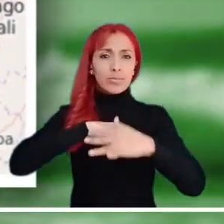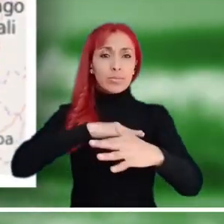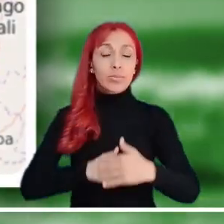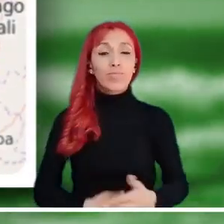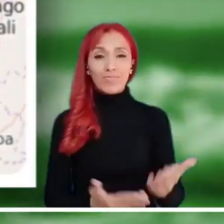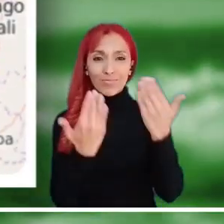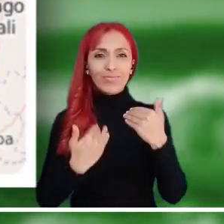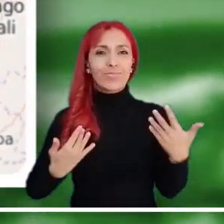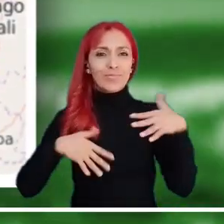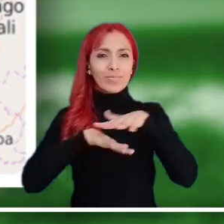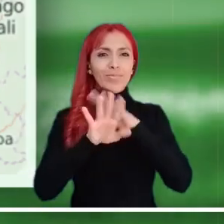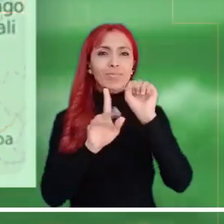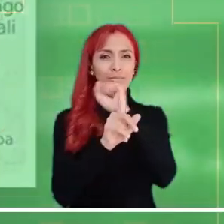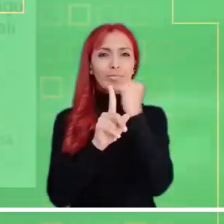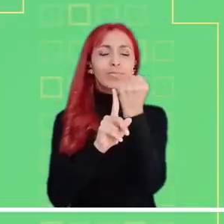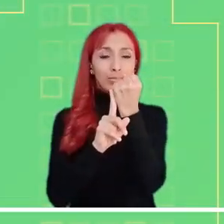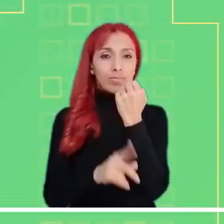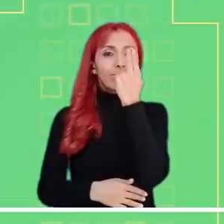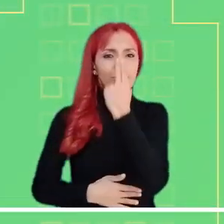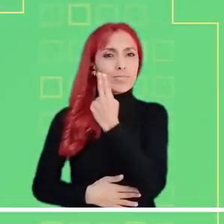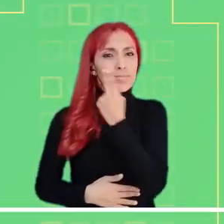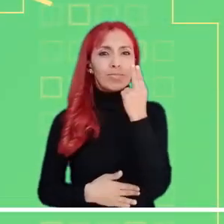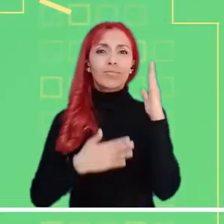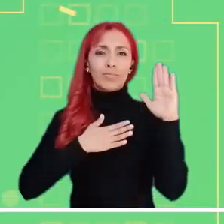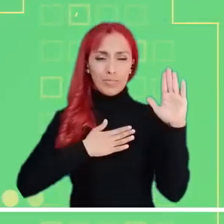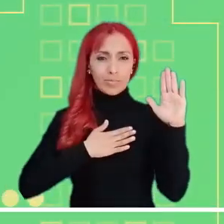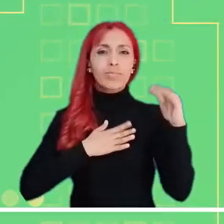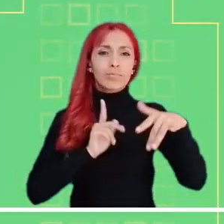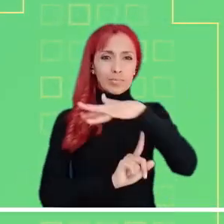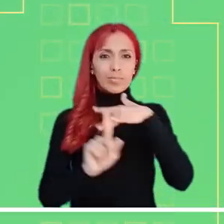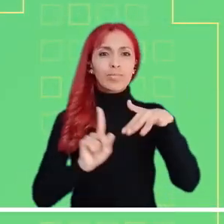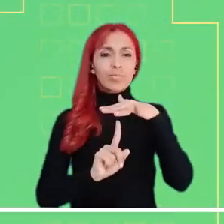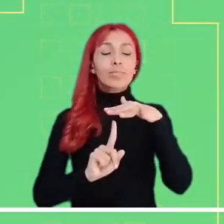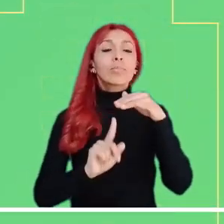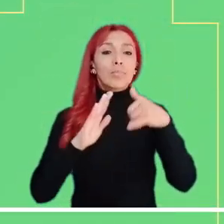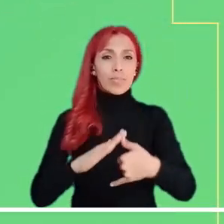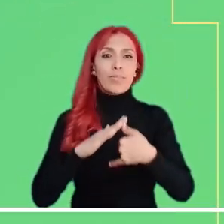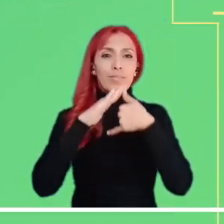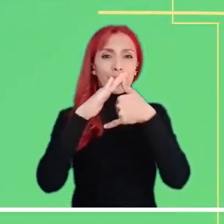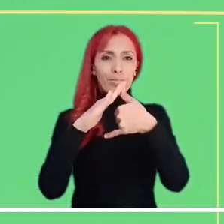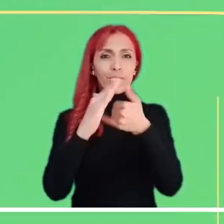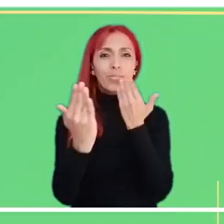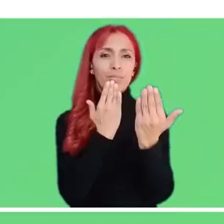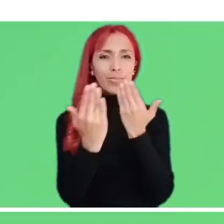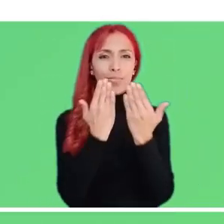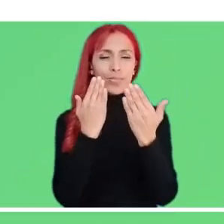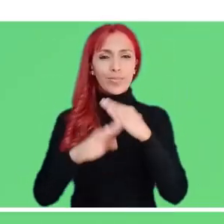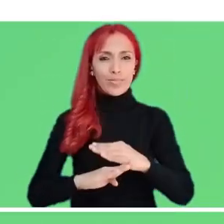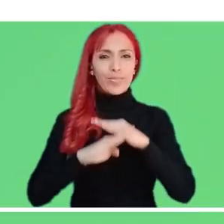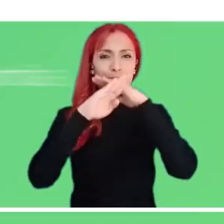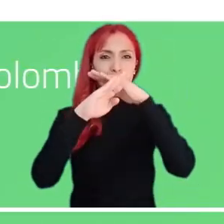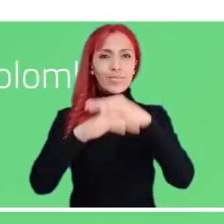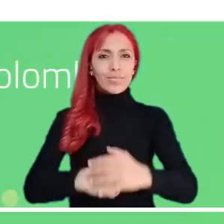zona marítima del Pacífico. Síguenos en nuestras redes sociales. Nuestro